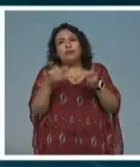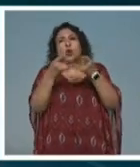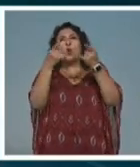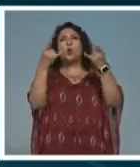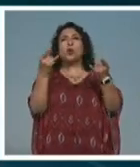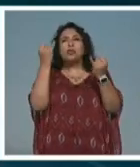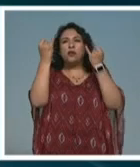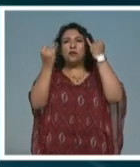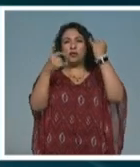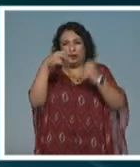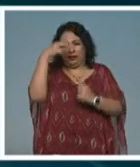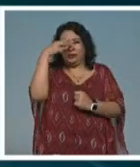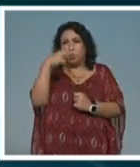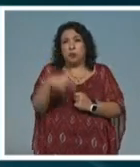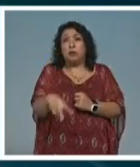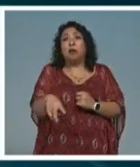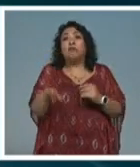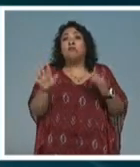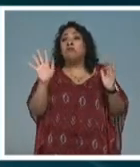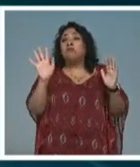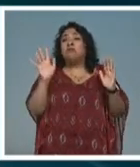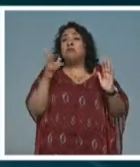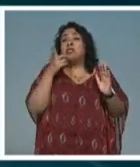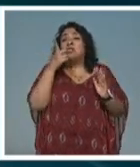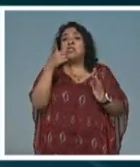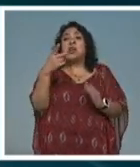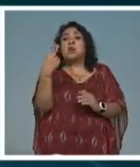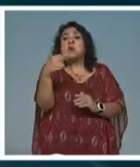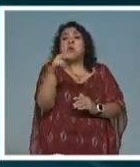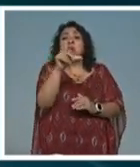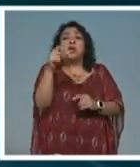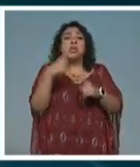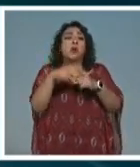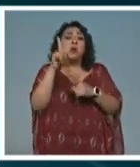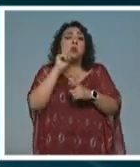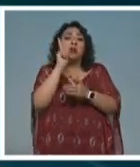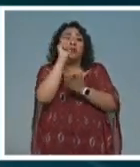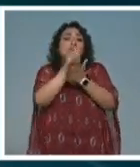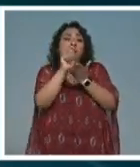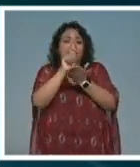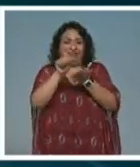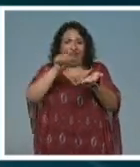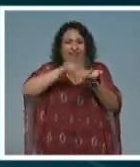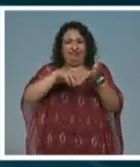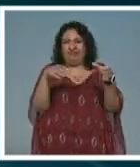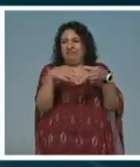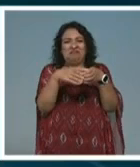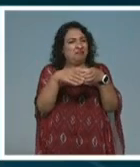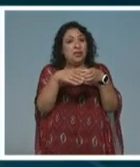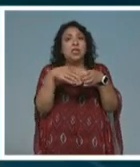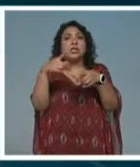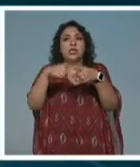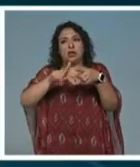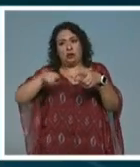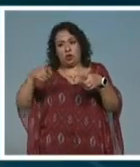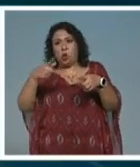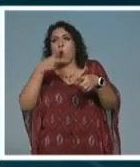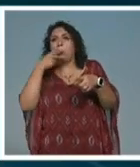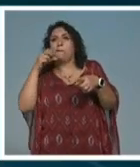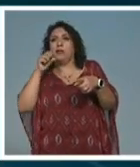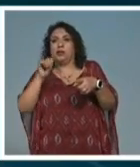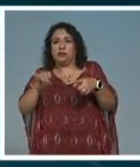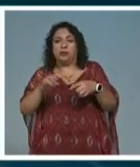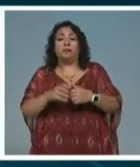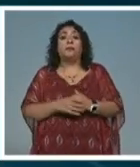cuento fantástico en México, no se nombraba de bote pronto a las autoras que incursionaron en ese género, sino a sus contrapartes